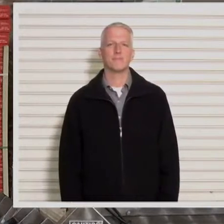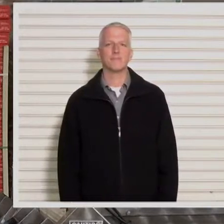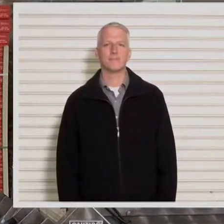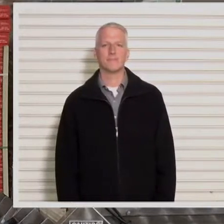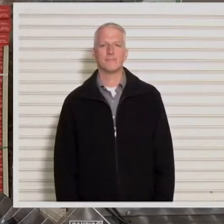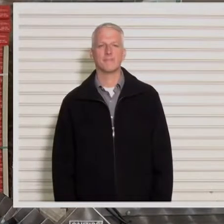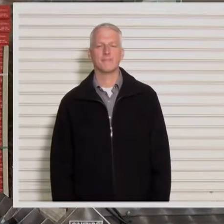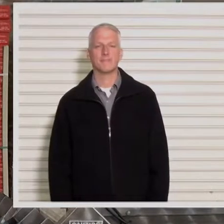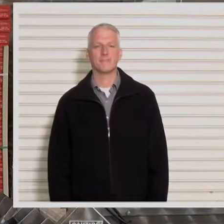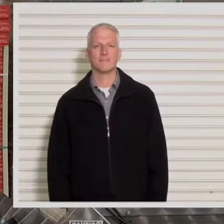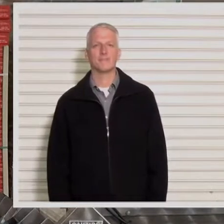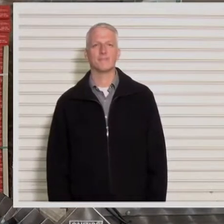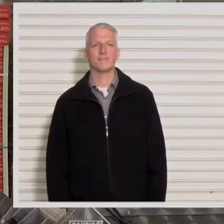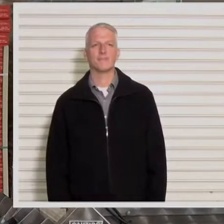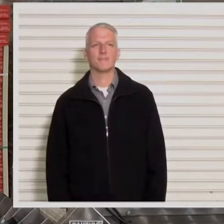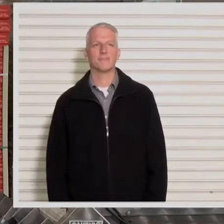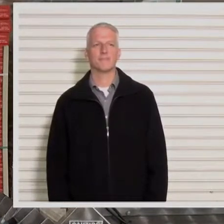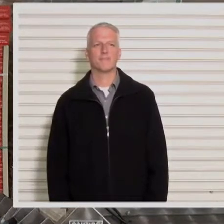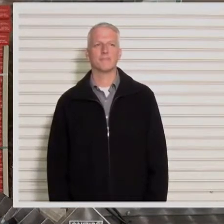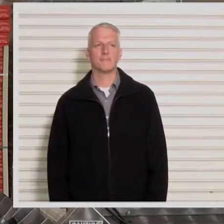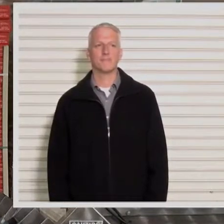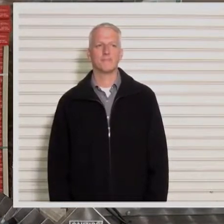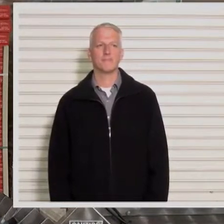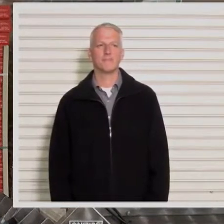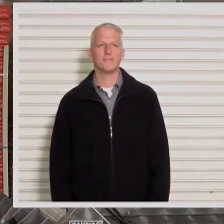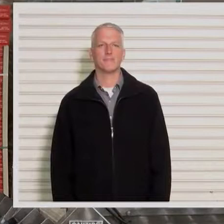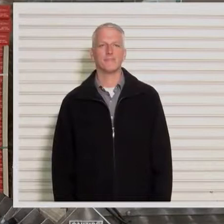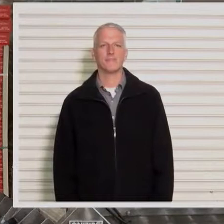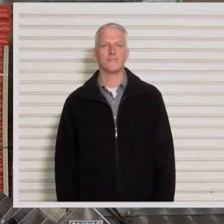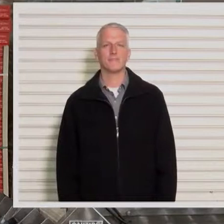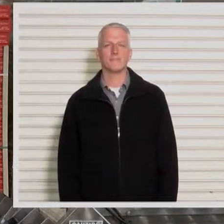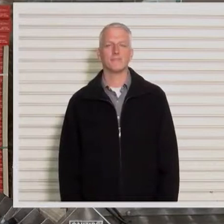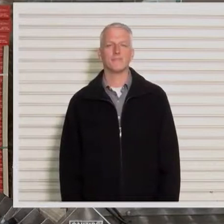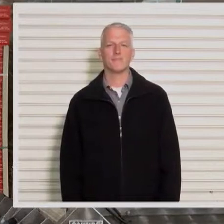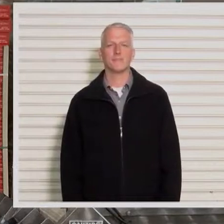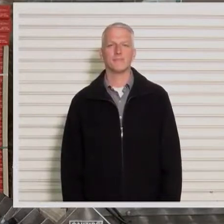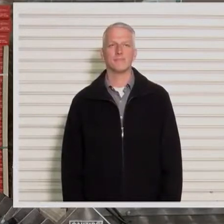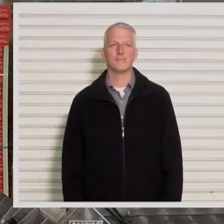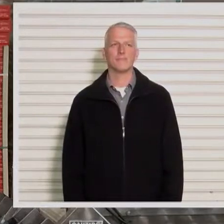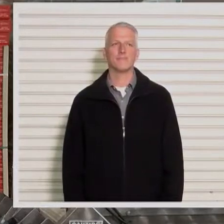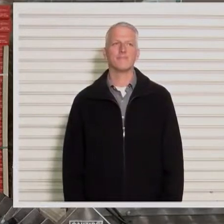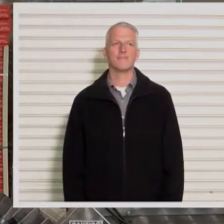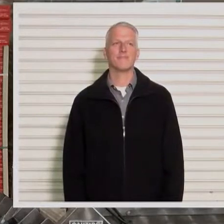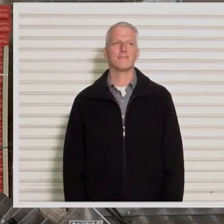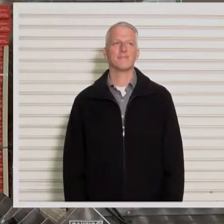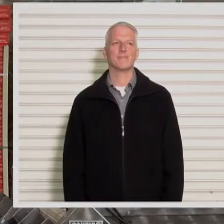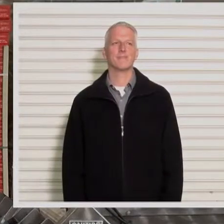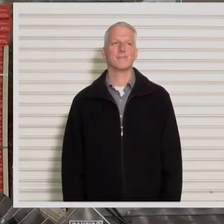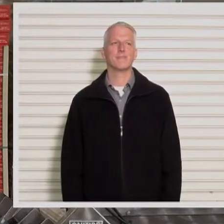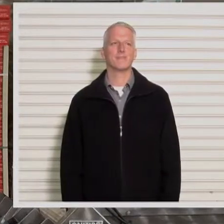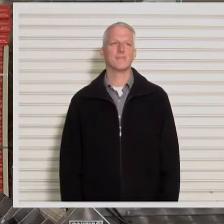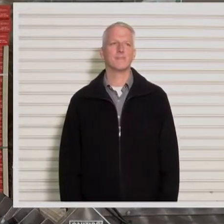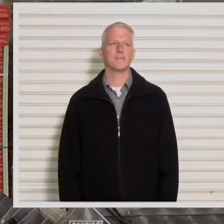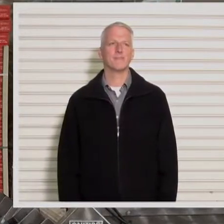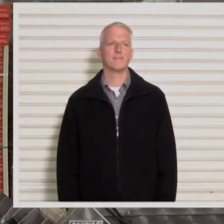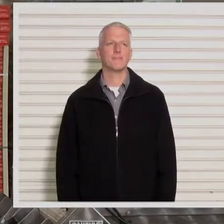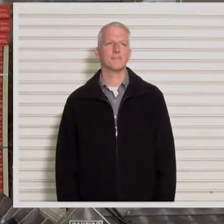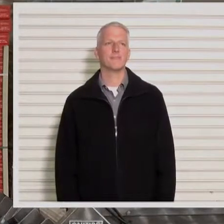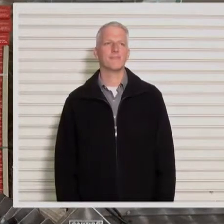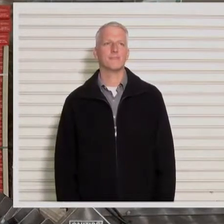de California o haciendo inversiones en infraestructura para asegurar que tengamos agua limpia y saludable o